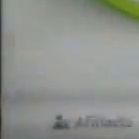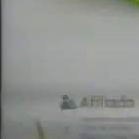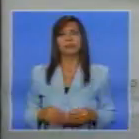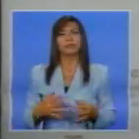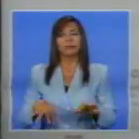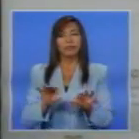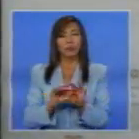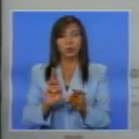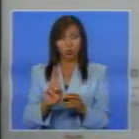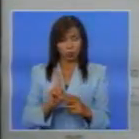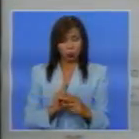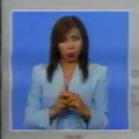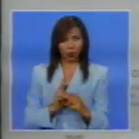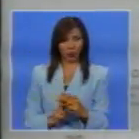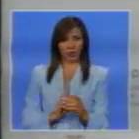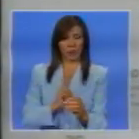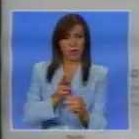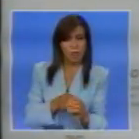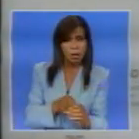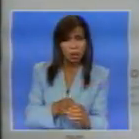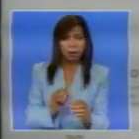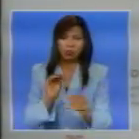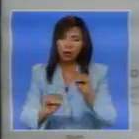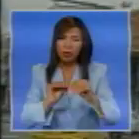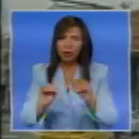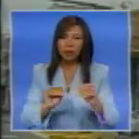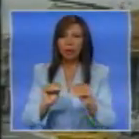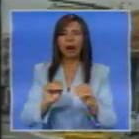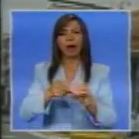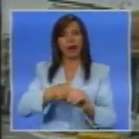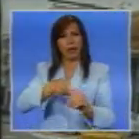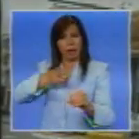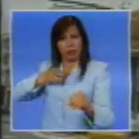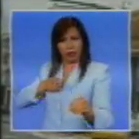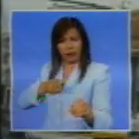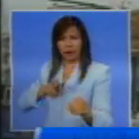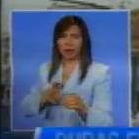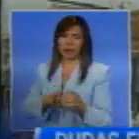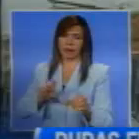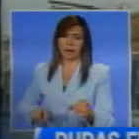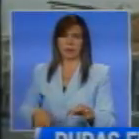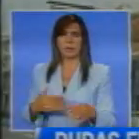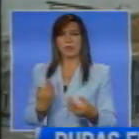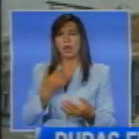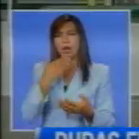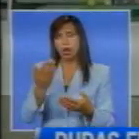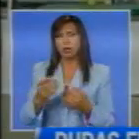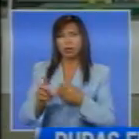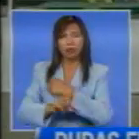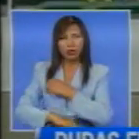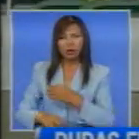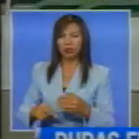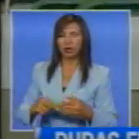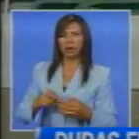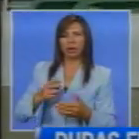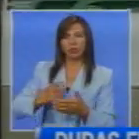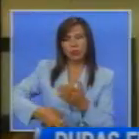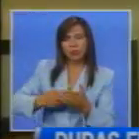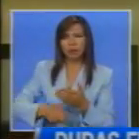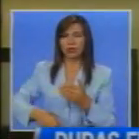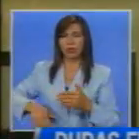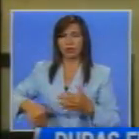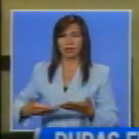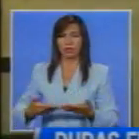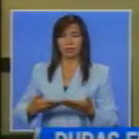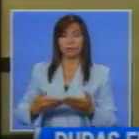su aviso de salida en el portal web de la institución, sin que esto genere en su contra cargos por mora. La medida comenzará a regir